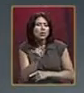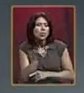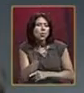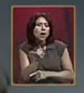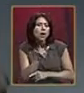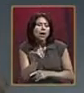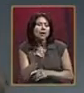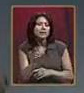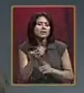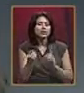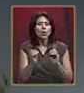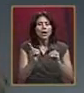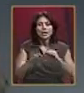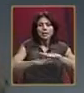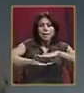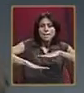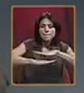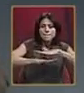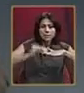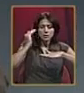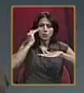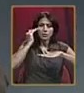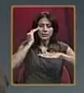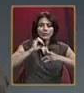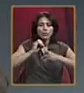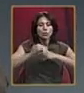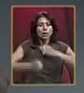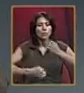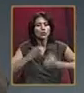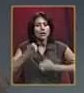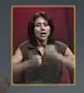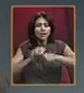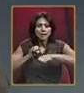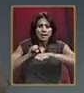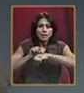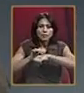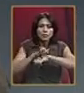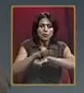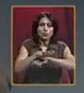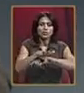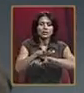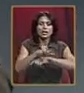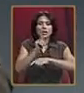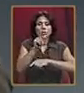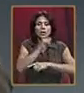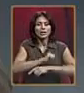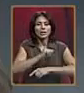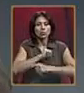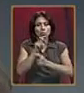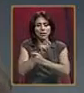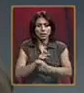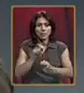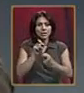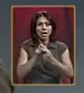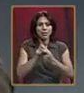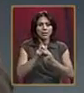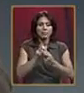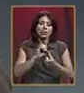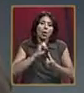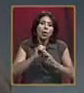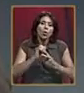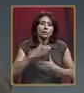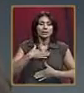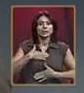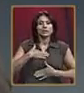anclas cognitivas o emocionales que inciden en una determinada, digamos, actitud o disposición